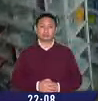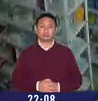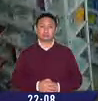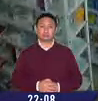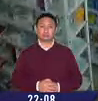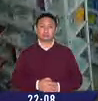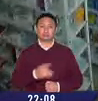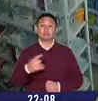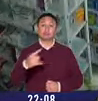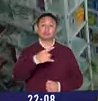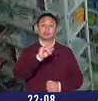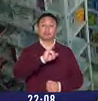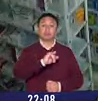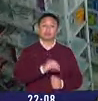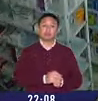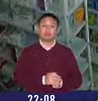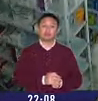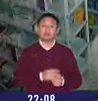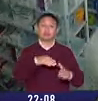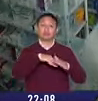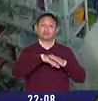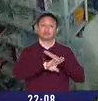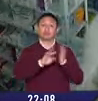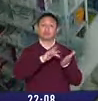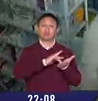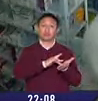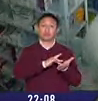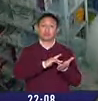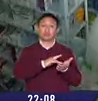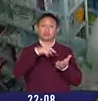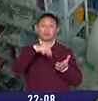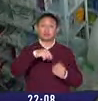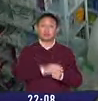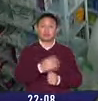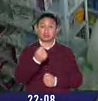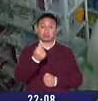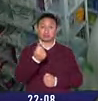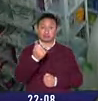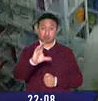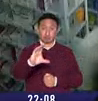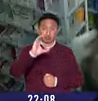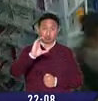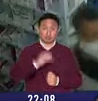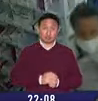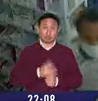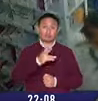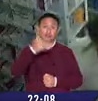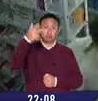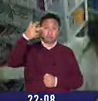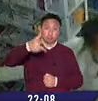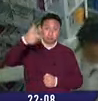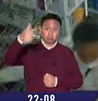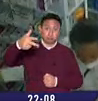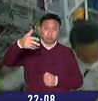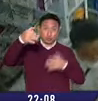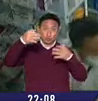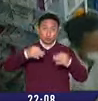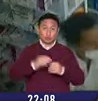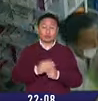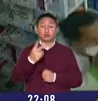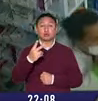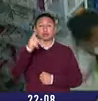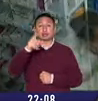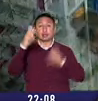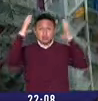Camuflados como si fueran delincuentes, ingresaron a la farmacia en busca de un botín grande. Las cámaras de seguridad captaron el momento como 2 sujetos